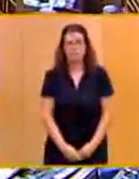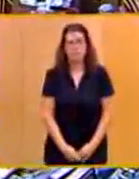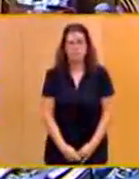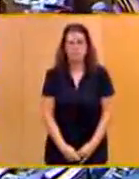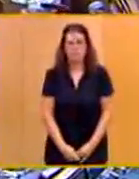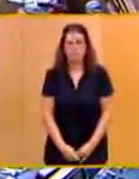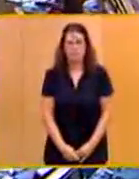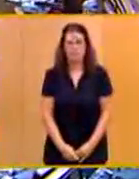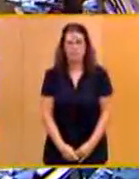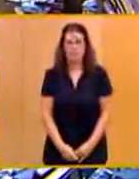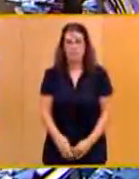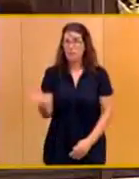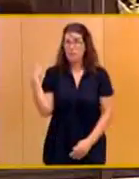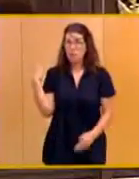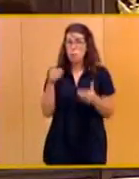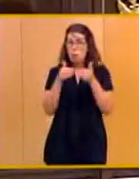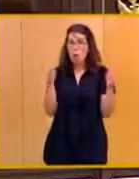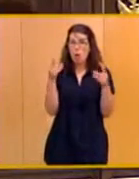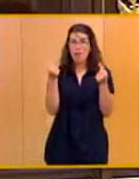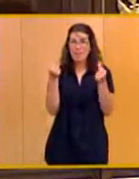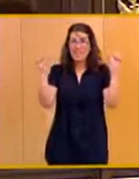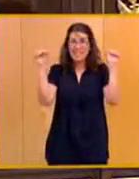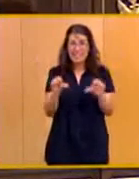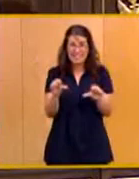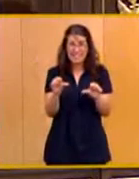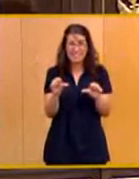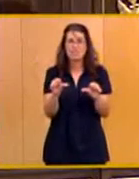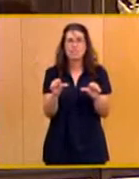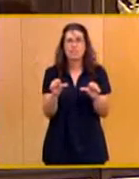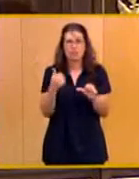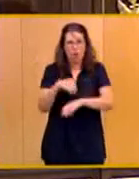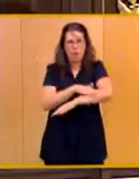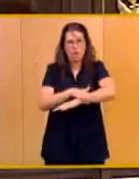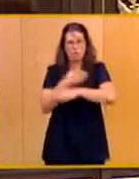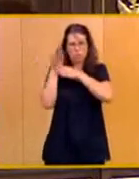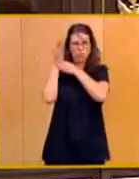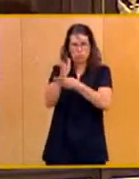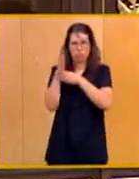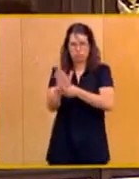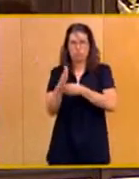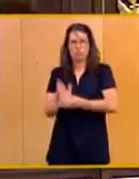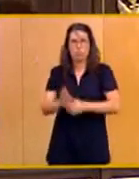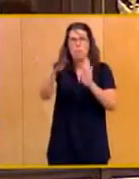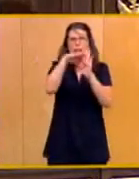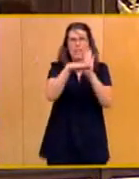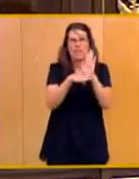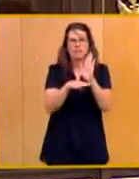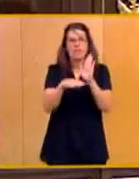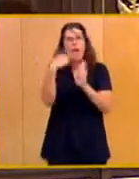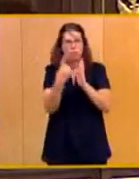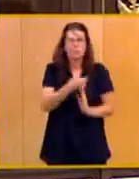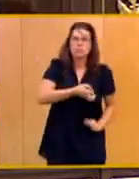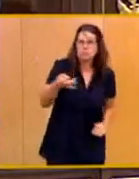Desde que empezó la crisis, el Gobierno ha propuesto las medidas con aciertos y con errores y en cada